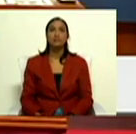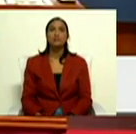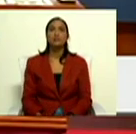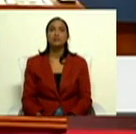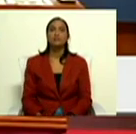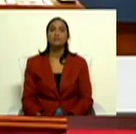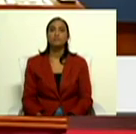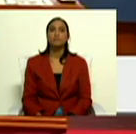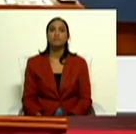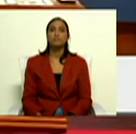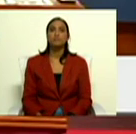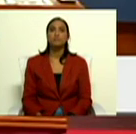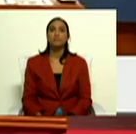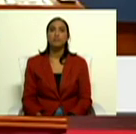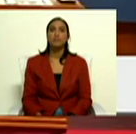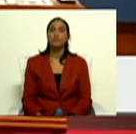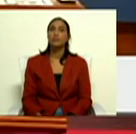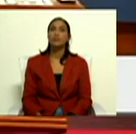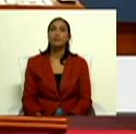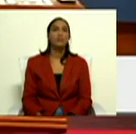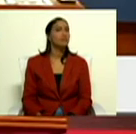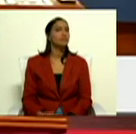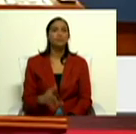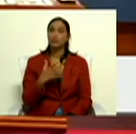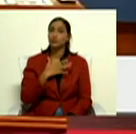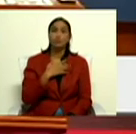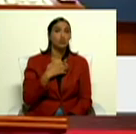paso de manera unánime. Aquí no puede haber